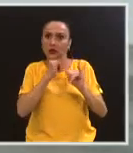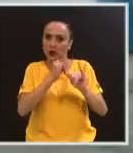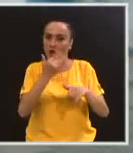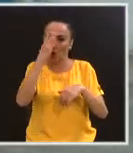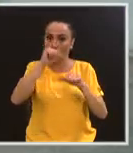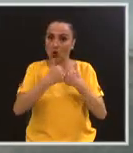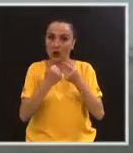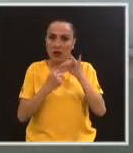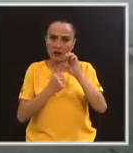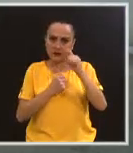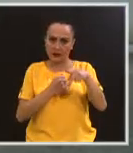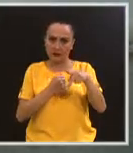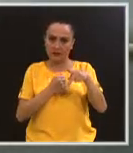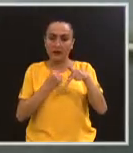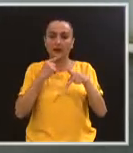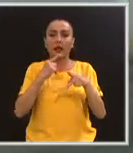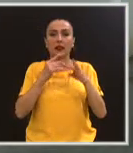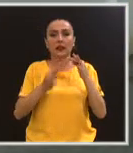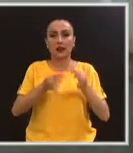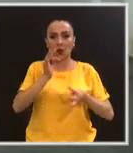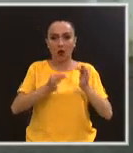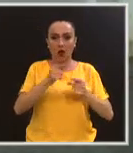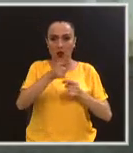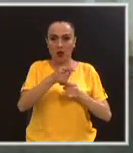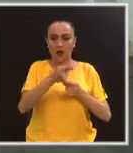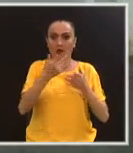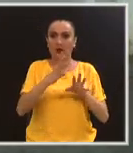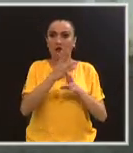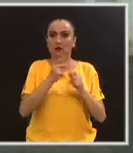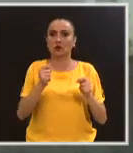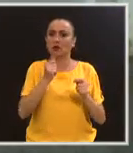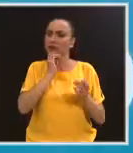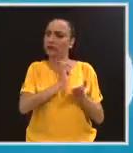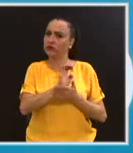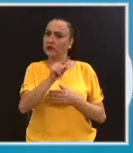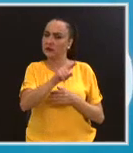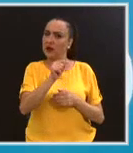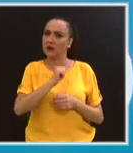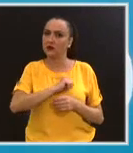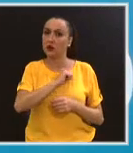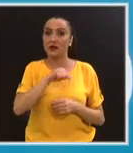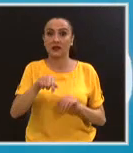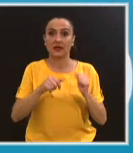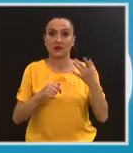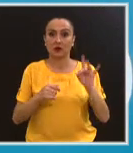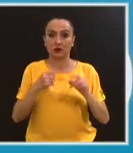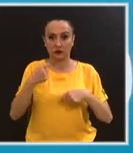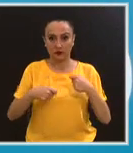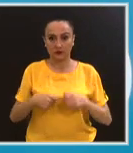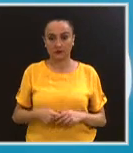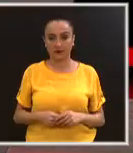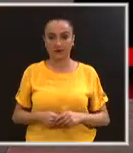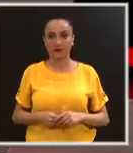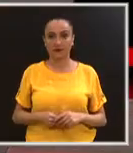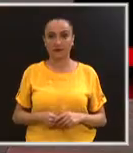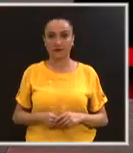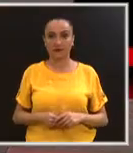la recep ante el tribunal contencioso administrativo el cual resolvió el rechazo de esa acción justo este 18 de